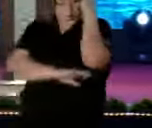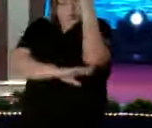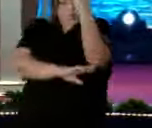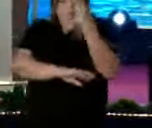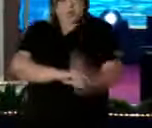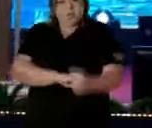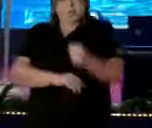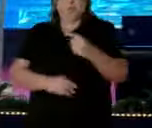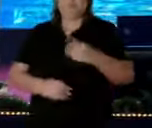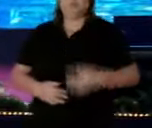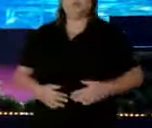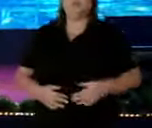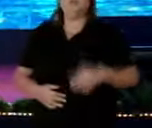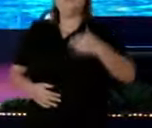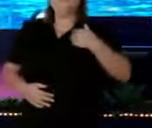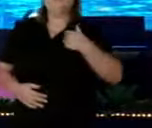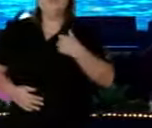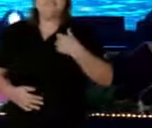seréis testigos.